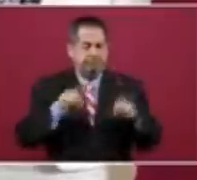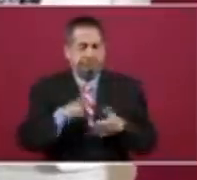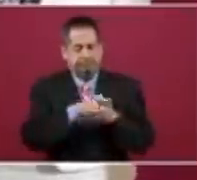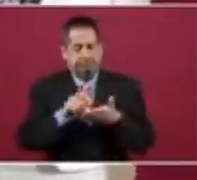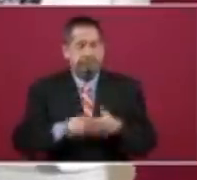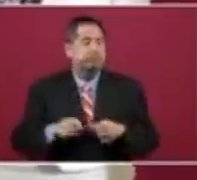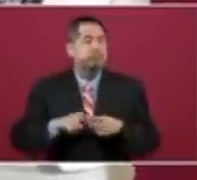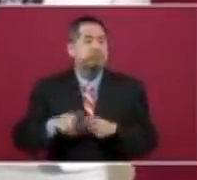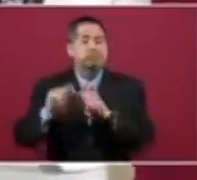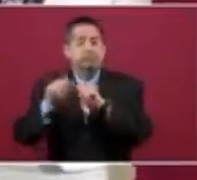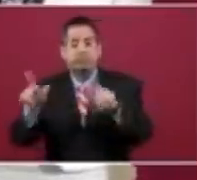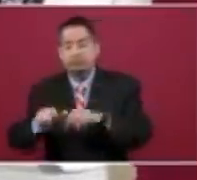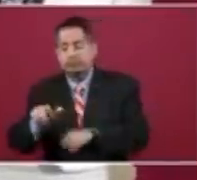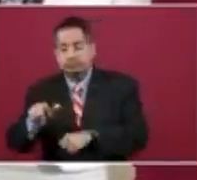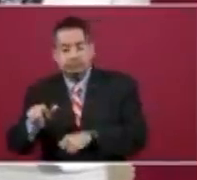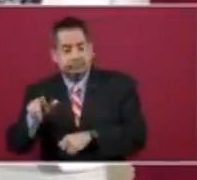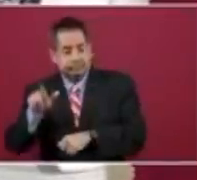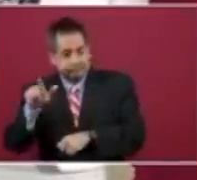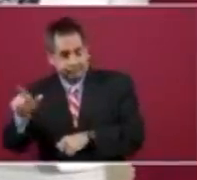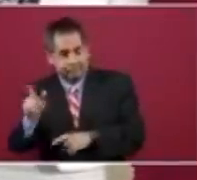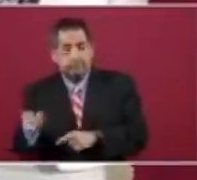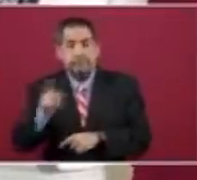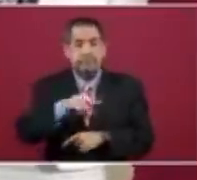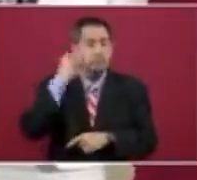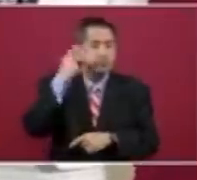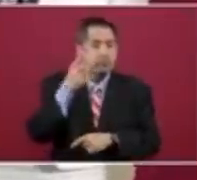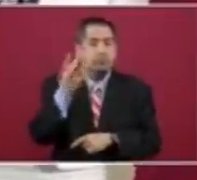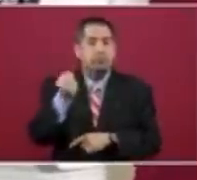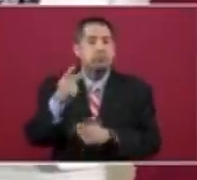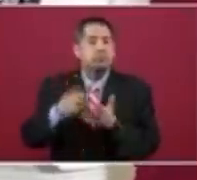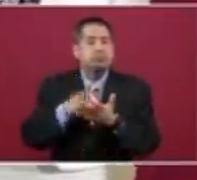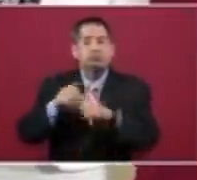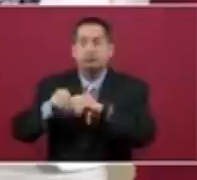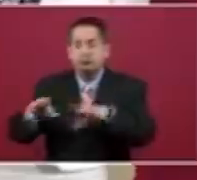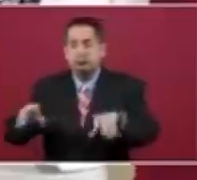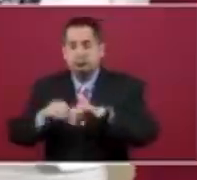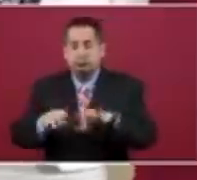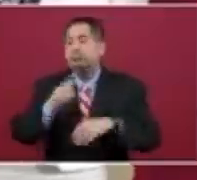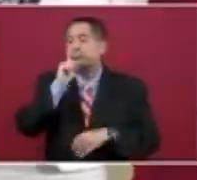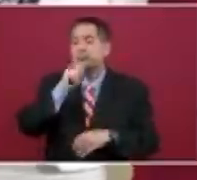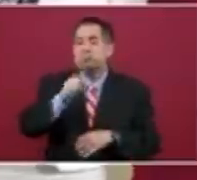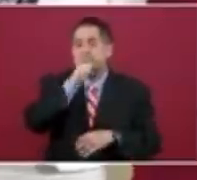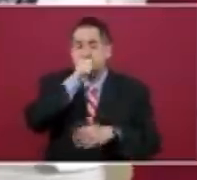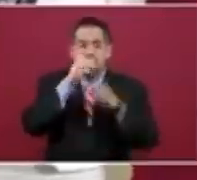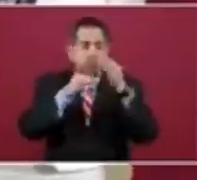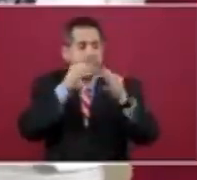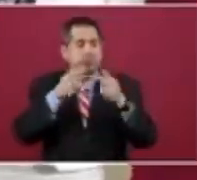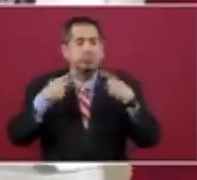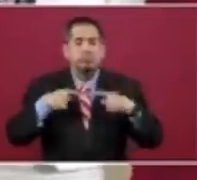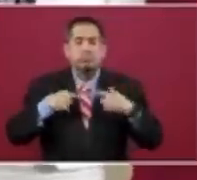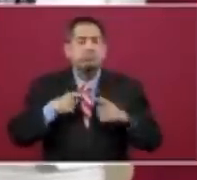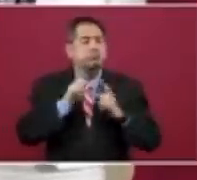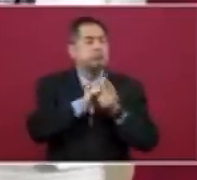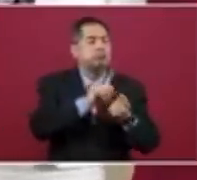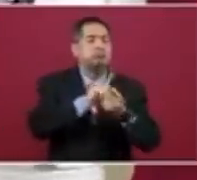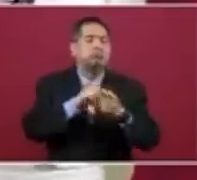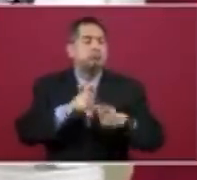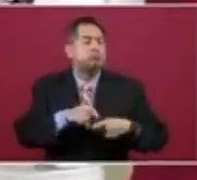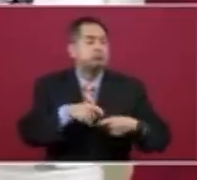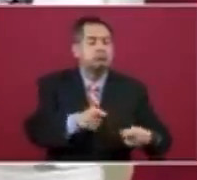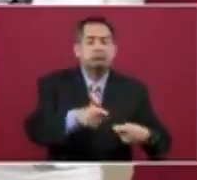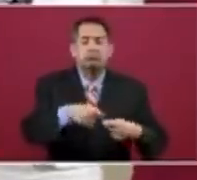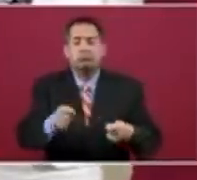fueron 9 sesiones informativas. Hubo también un trabajo de brigadas para que se entregaran